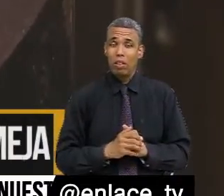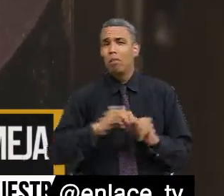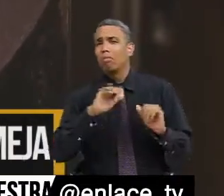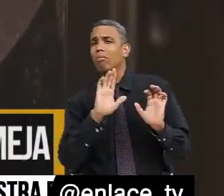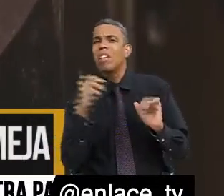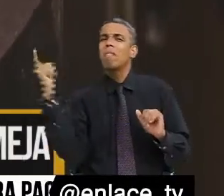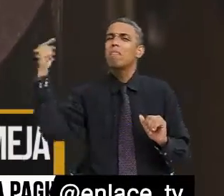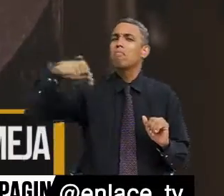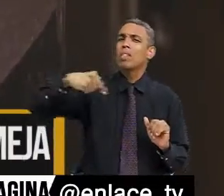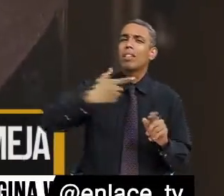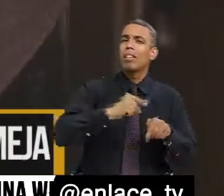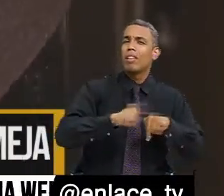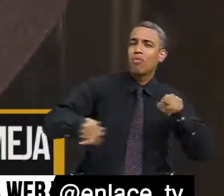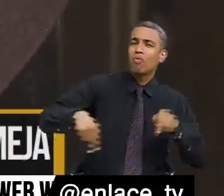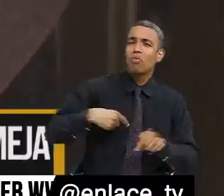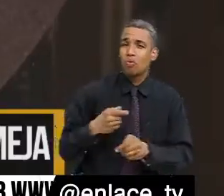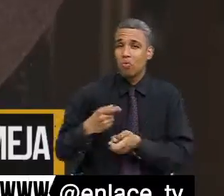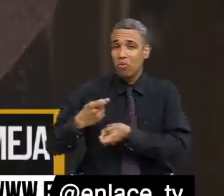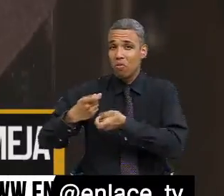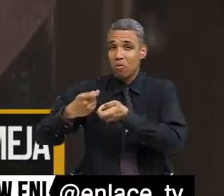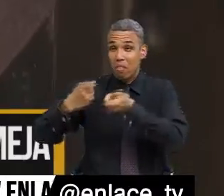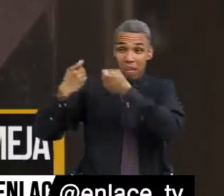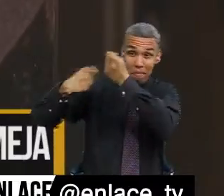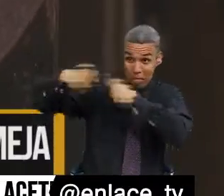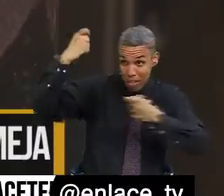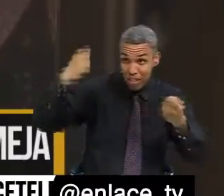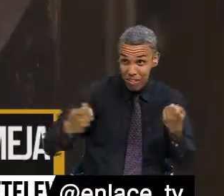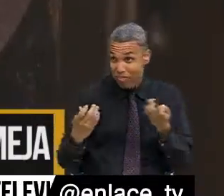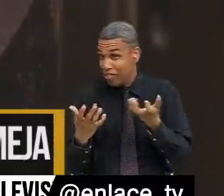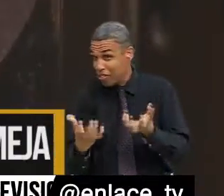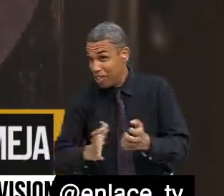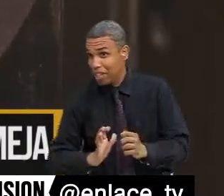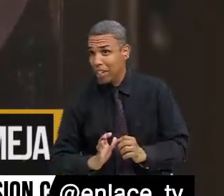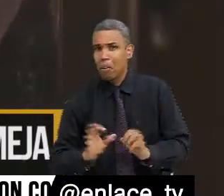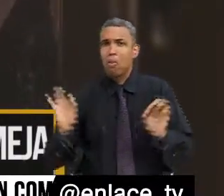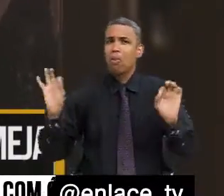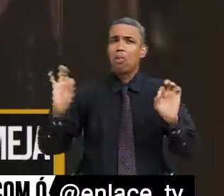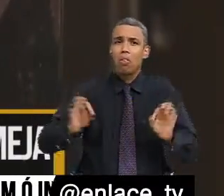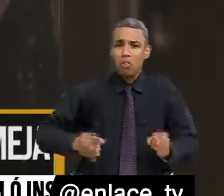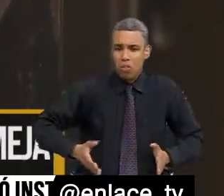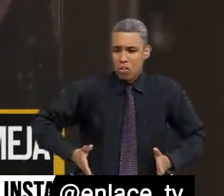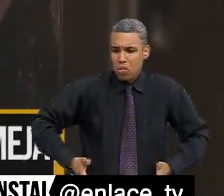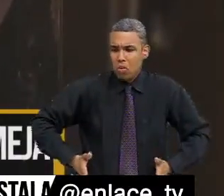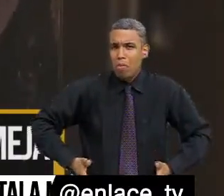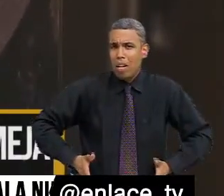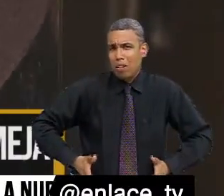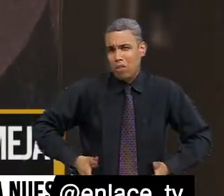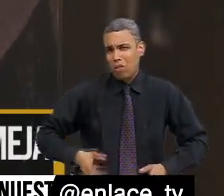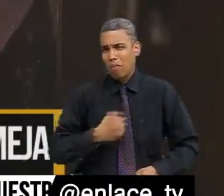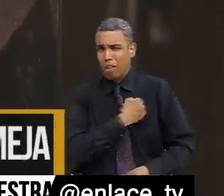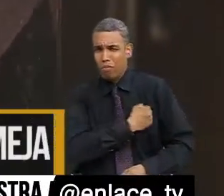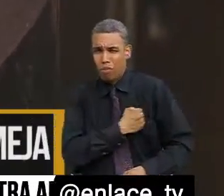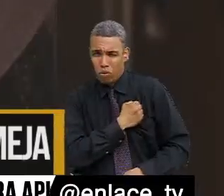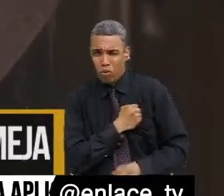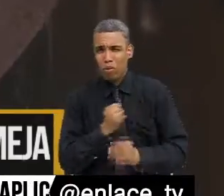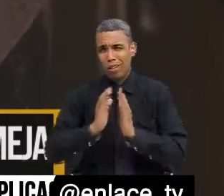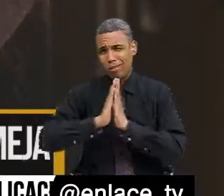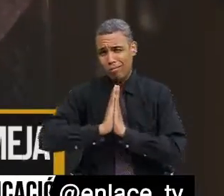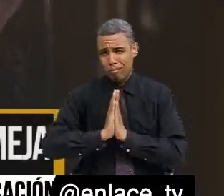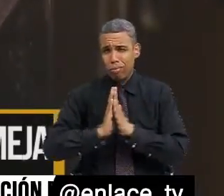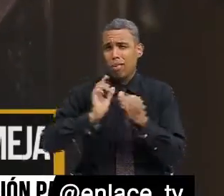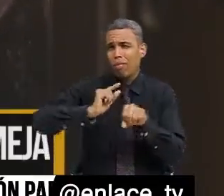rato pidiendo prendas y que si no tienen ropa vieja para ellos, que la fundación que los